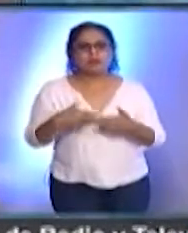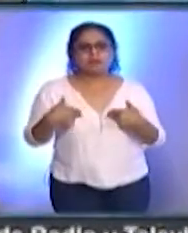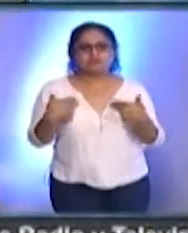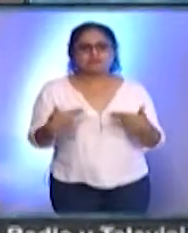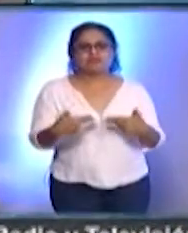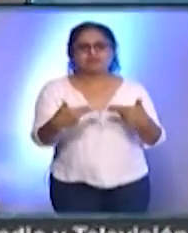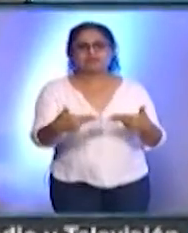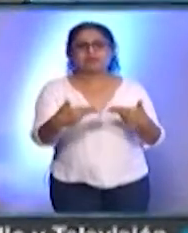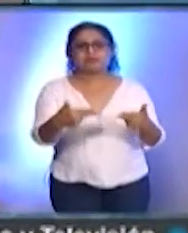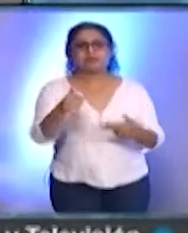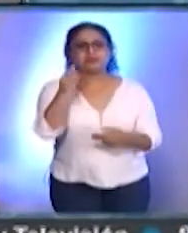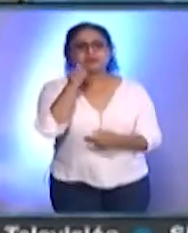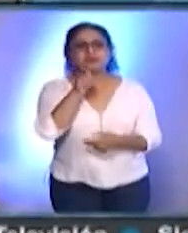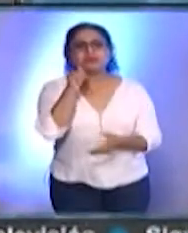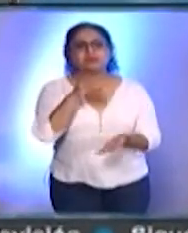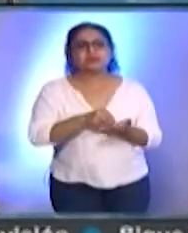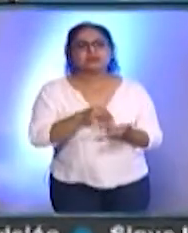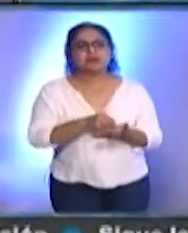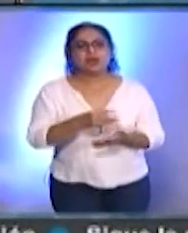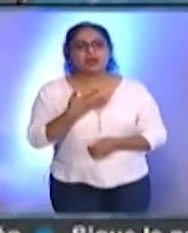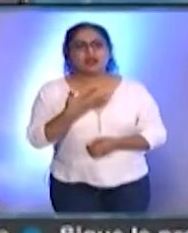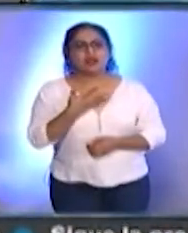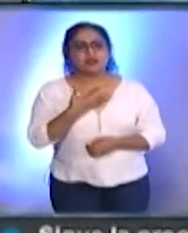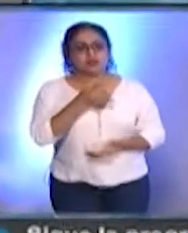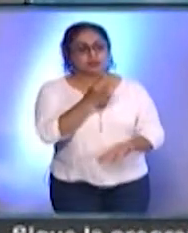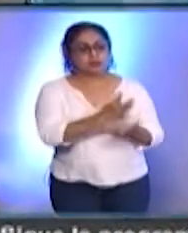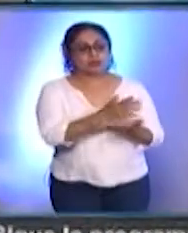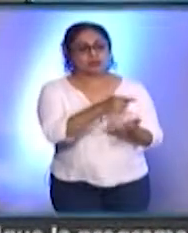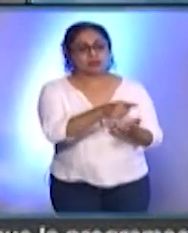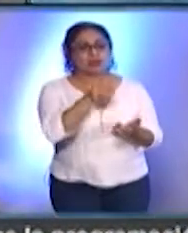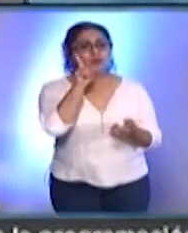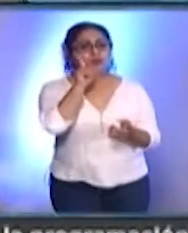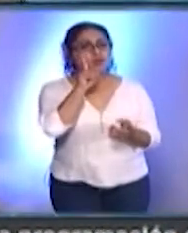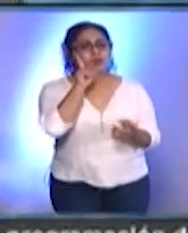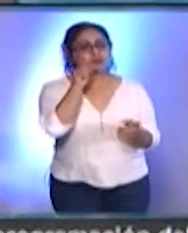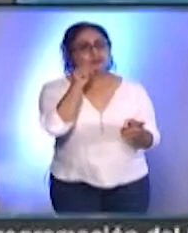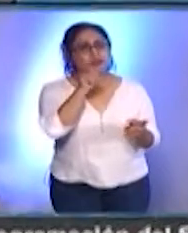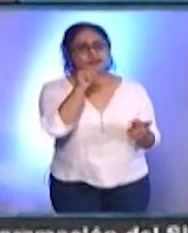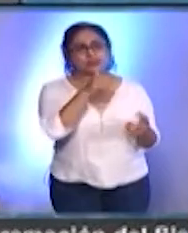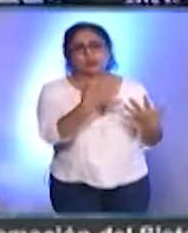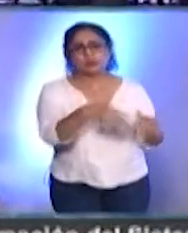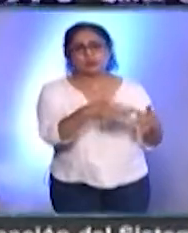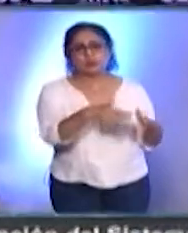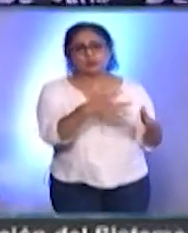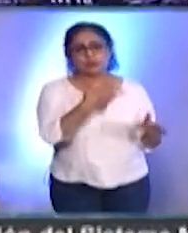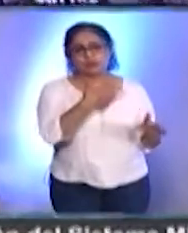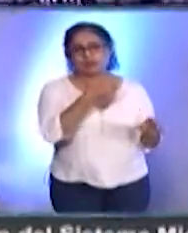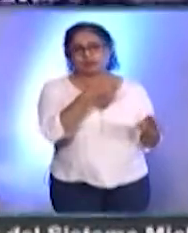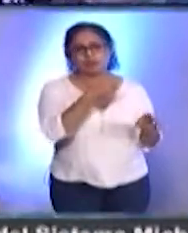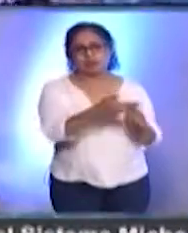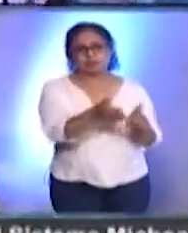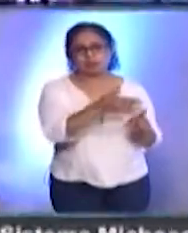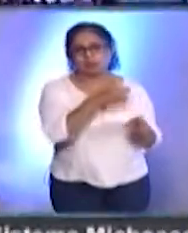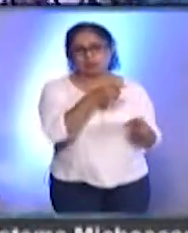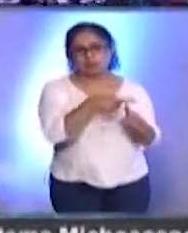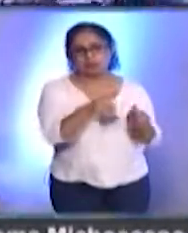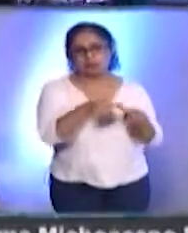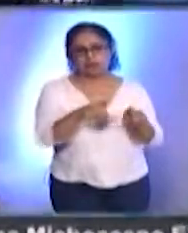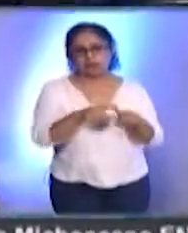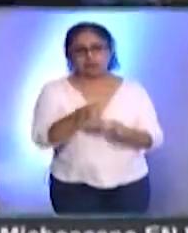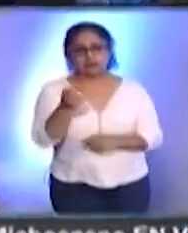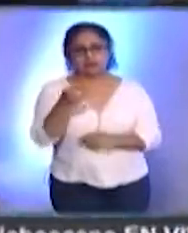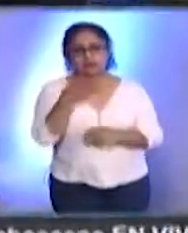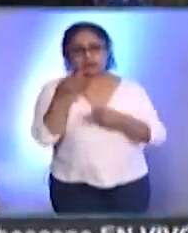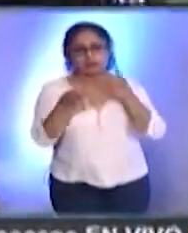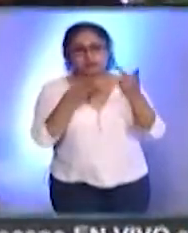donde justamente también las mujeres han sido como la mayor parte de víctimas. Estos y otros temas se trataron en el